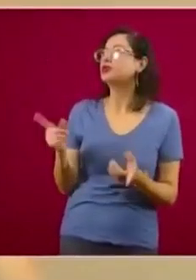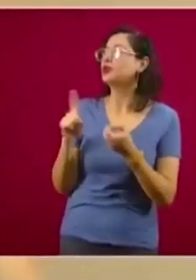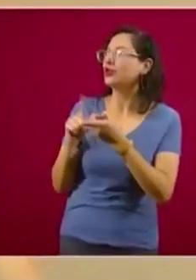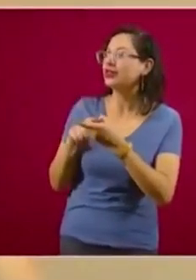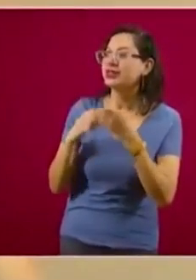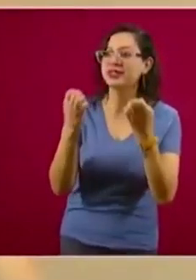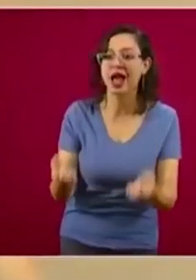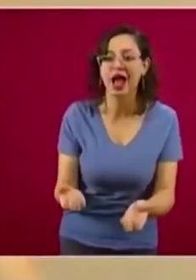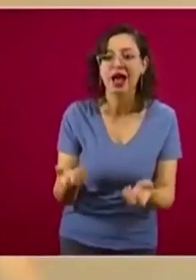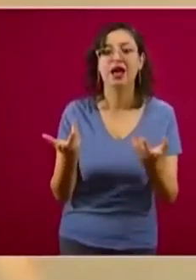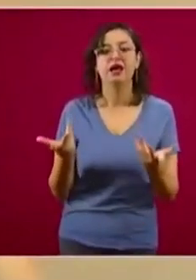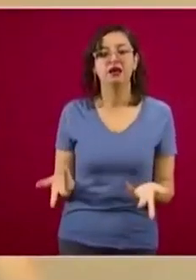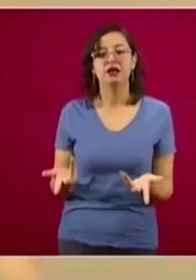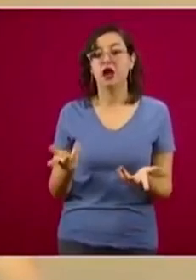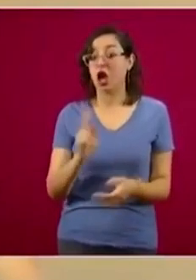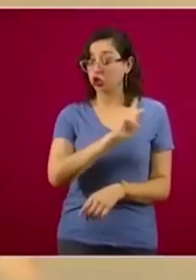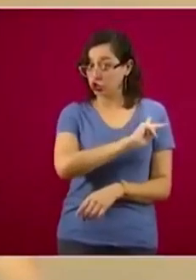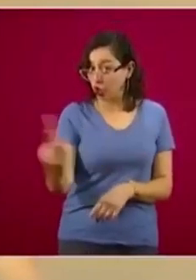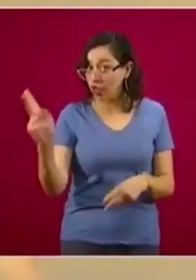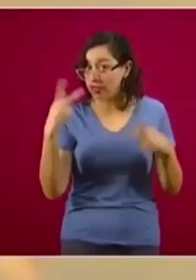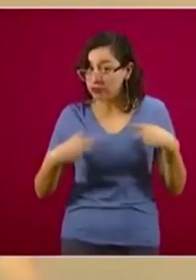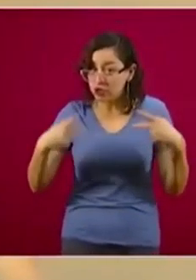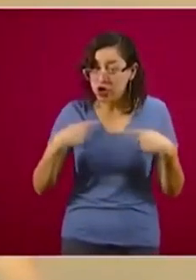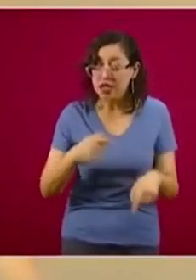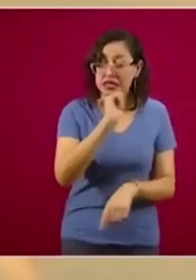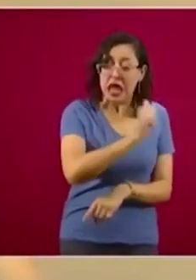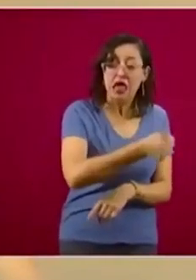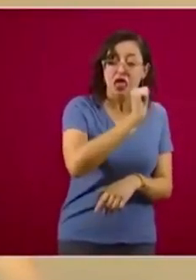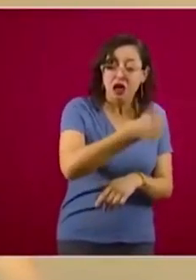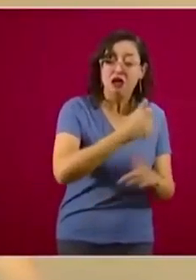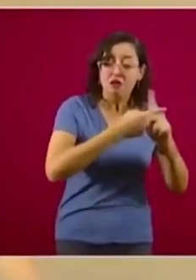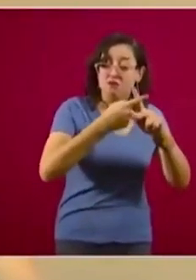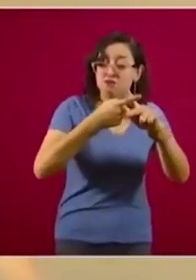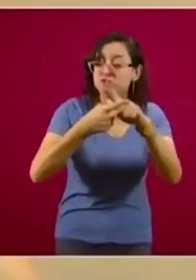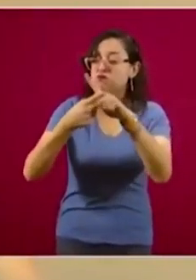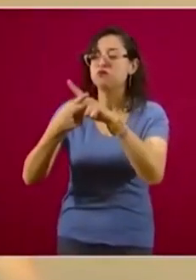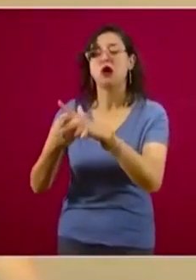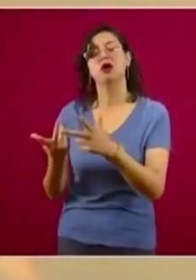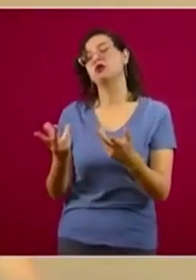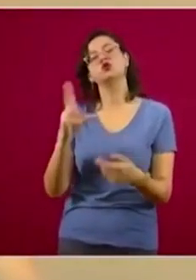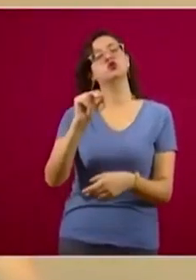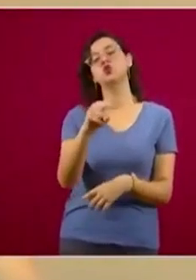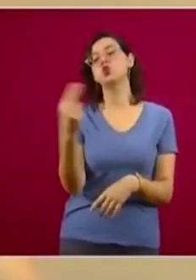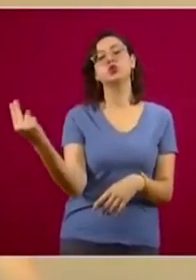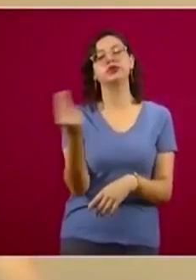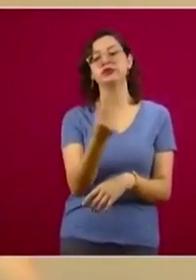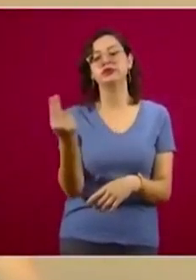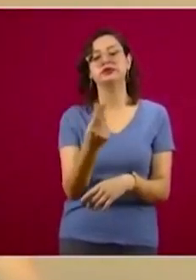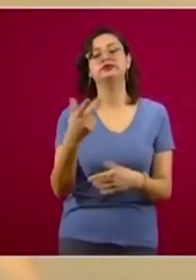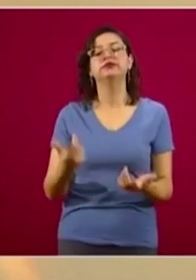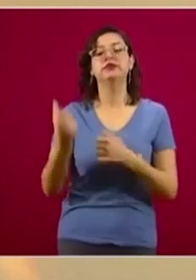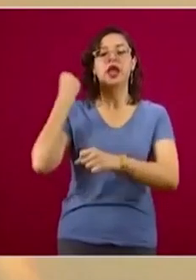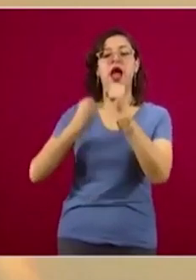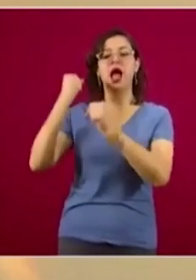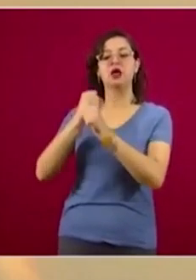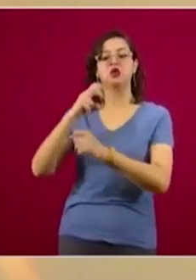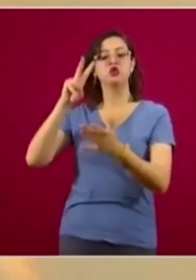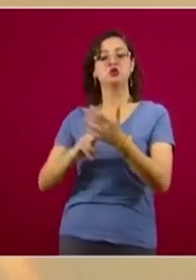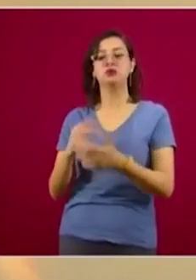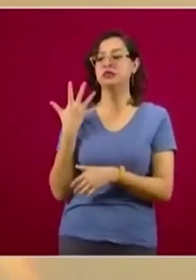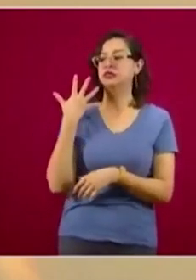necesitamos identificar a todas y cada una de las personas y tener un método más eficiente que existe en méxico desde el año 2005